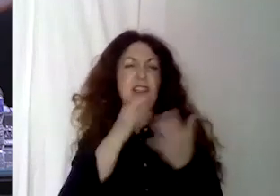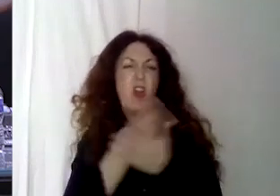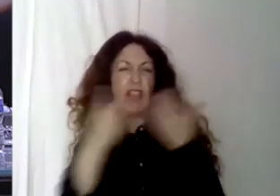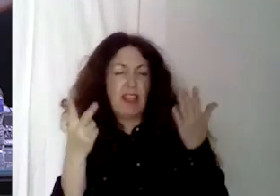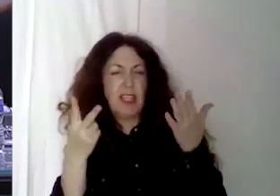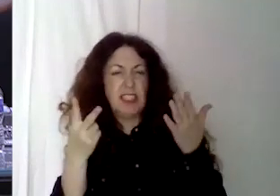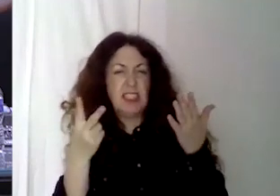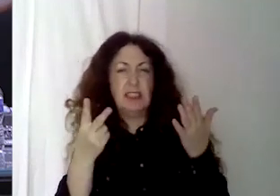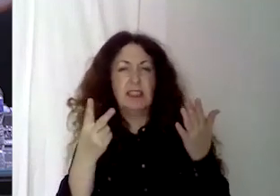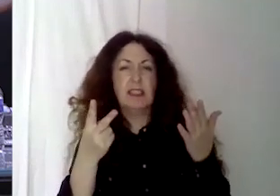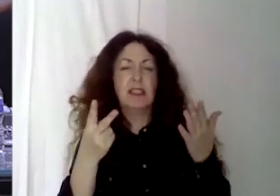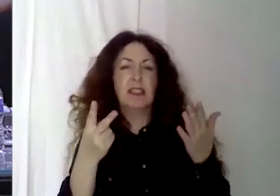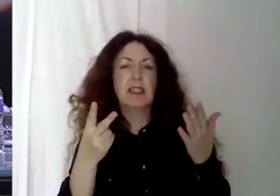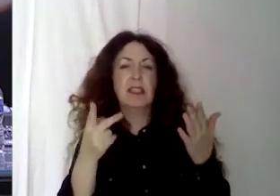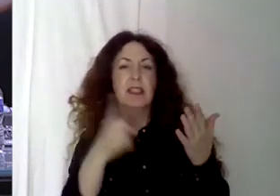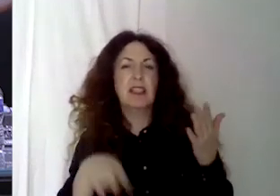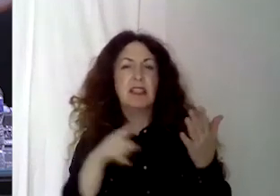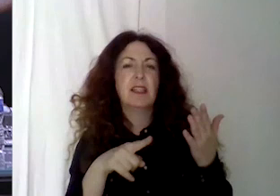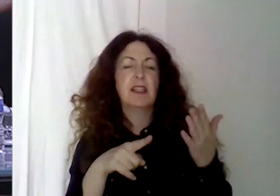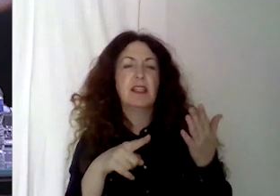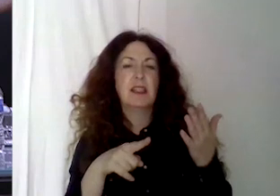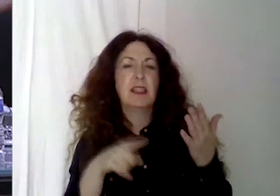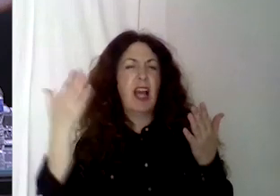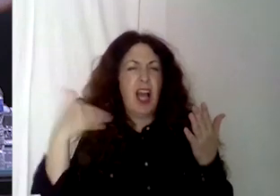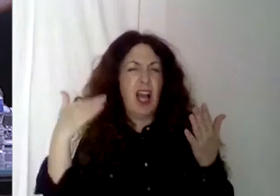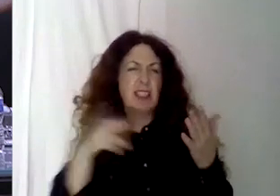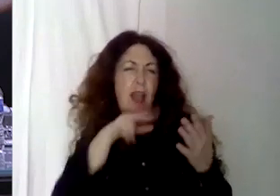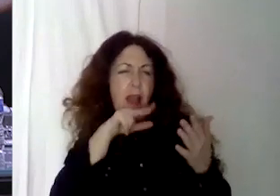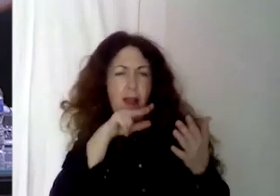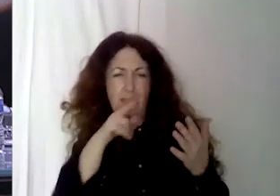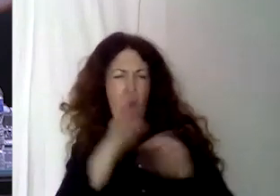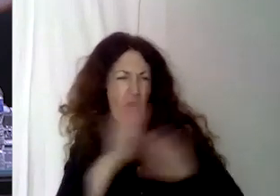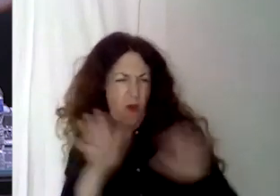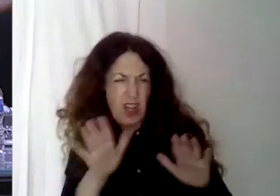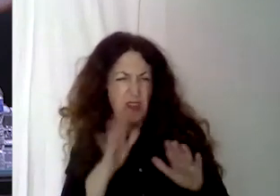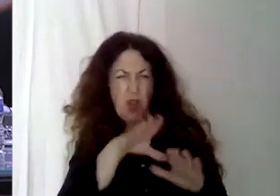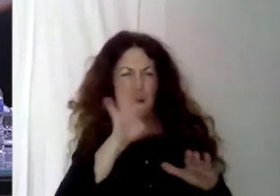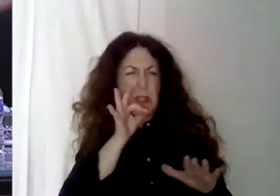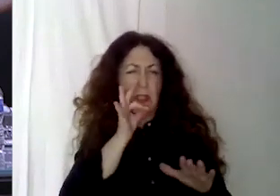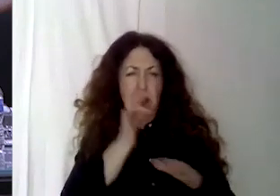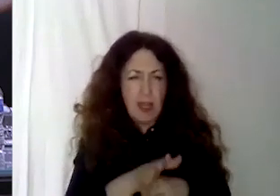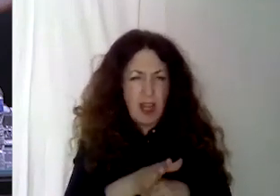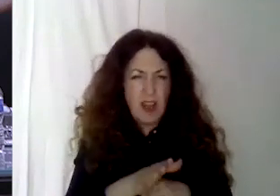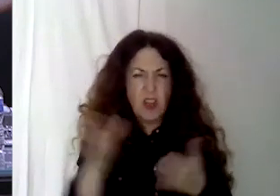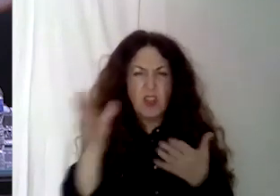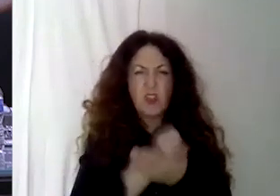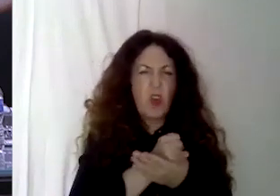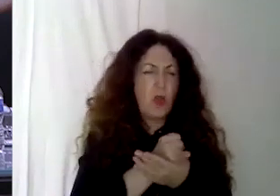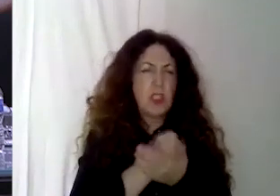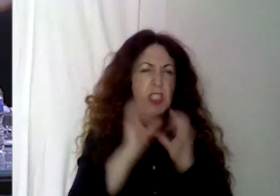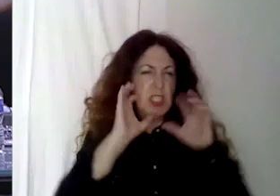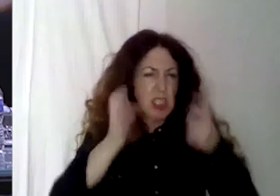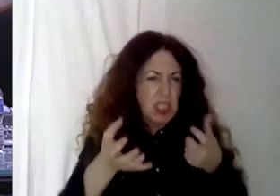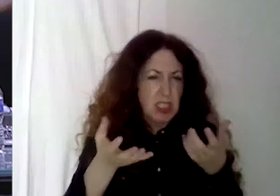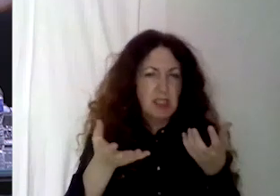ahora, gracias a las redes. Entonces era tremendo, no había quien nos entendiera. Todo era agresión